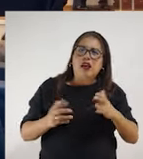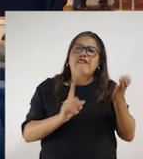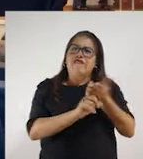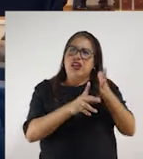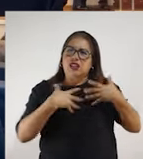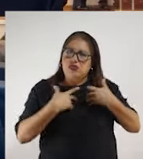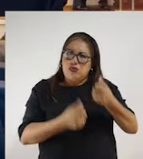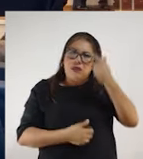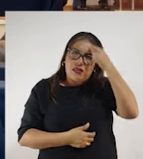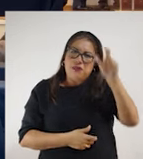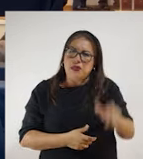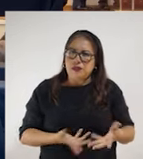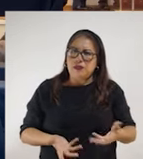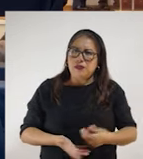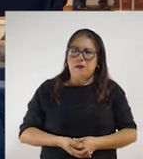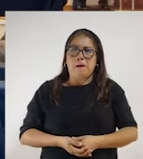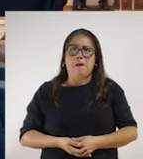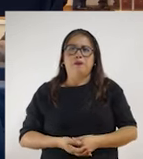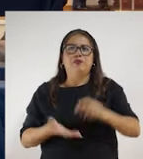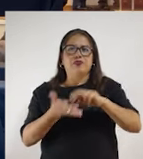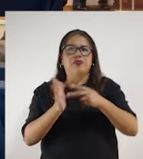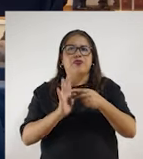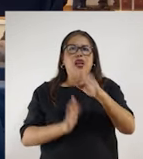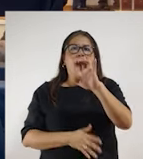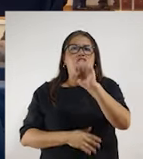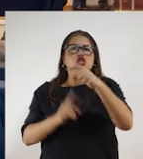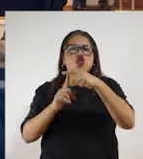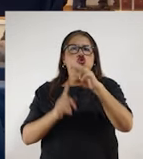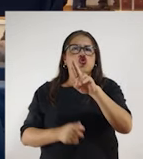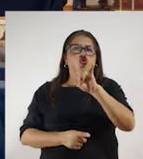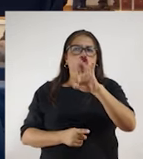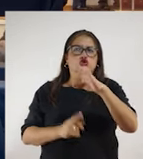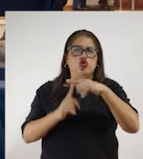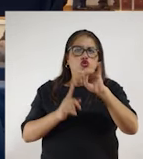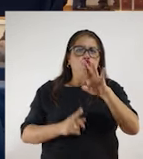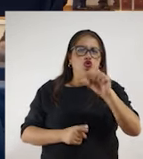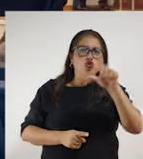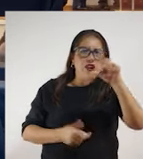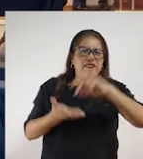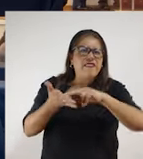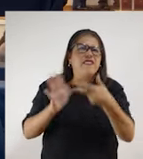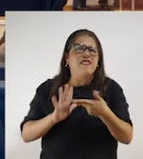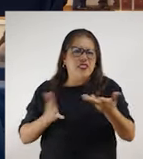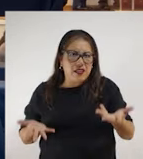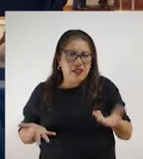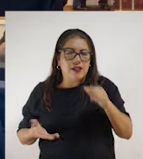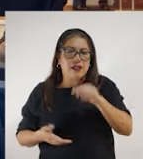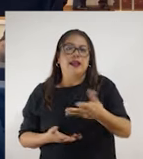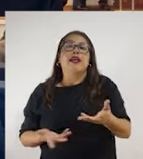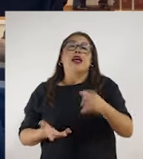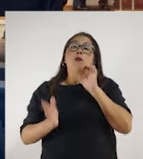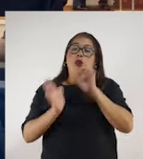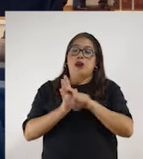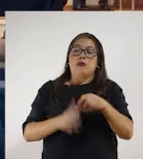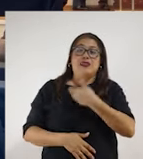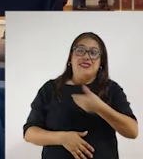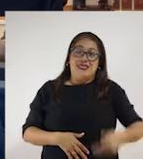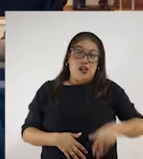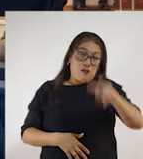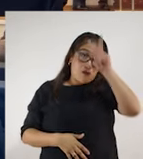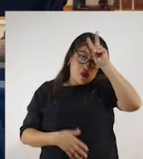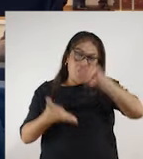de las personas con discapacidad. ¿Y qué significa estructural? No es cualquier discriminación. El Estado peruano,